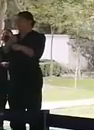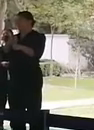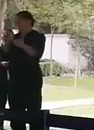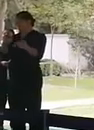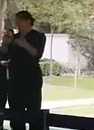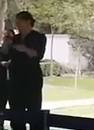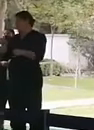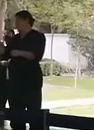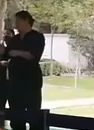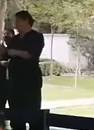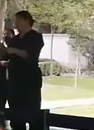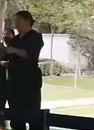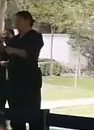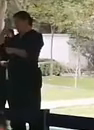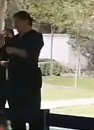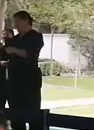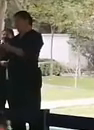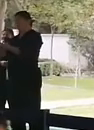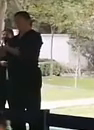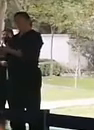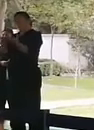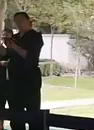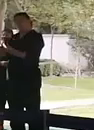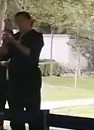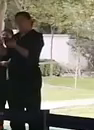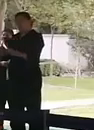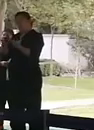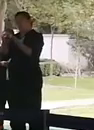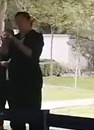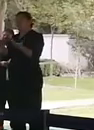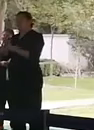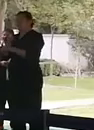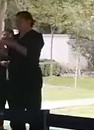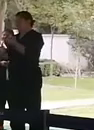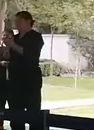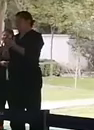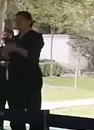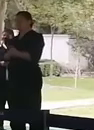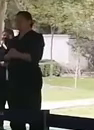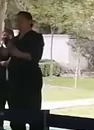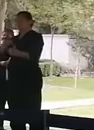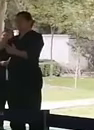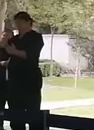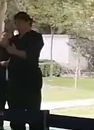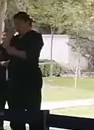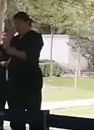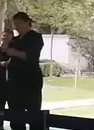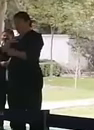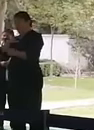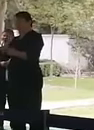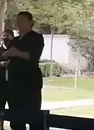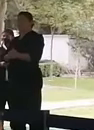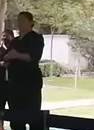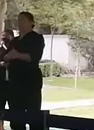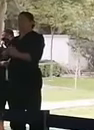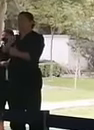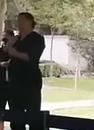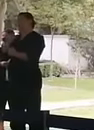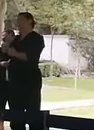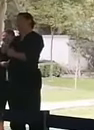mexicanas, en este contexto y tomando en cuenta el Tratado de Libre Comercio de América del Norte, que